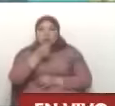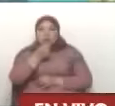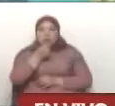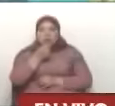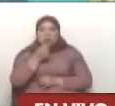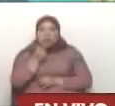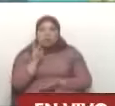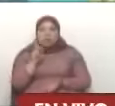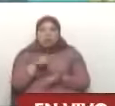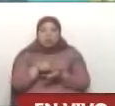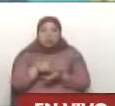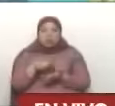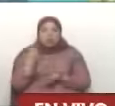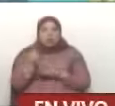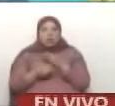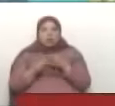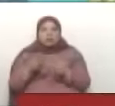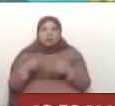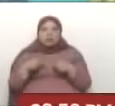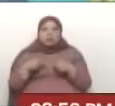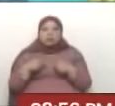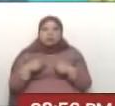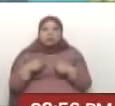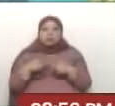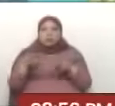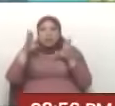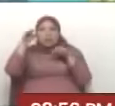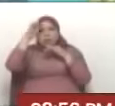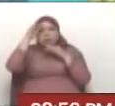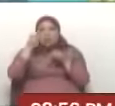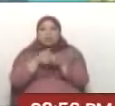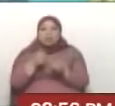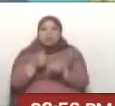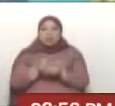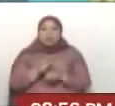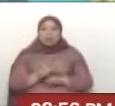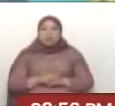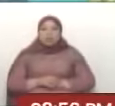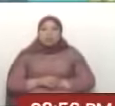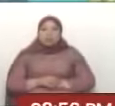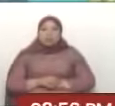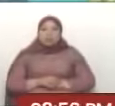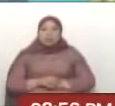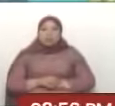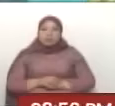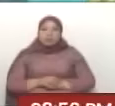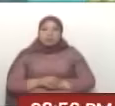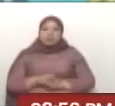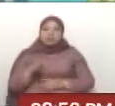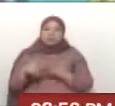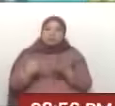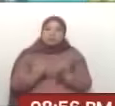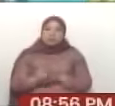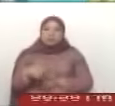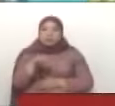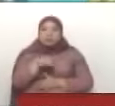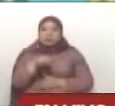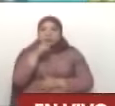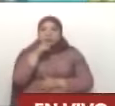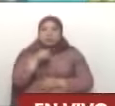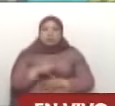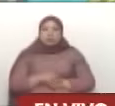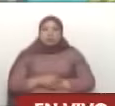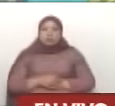compañero, ¿cómo hacemos para atender al pueblo sin que haga falta que yo vaya y me dé